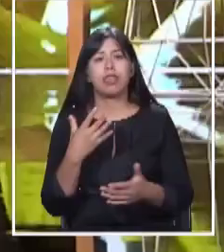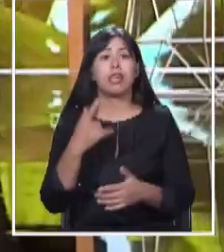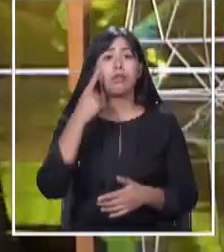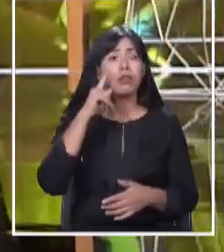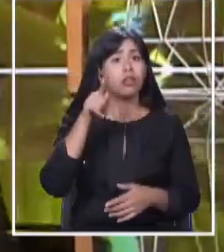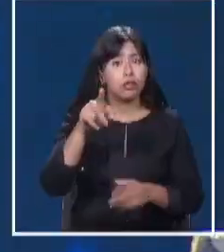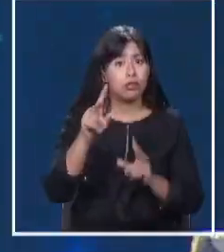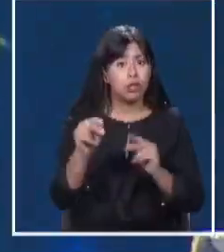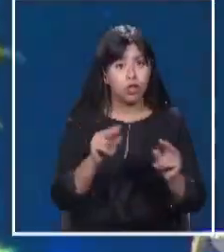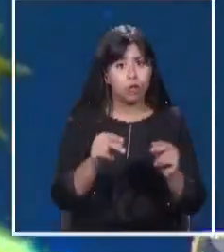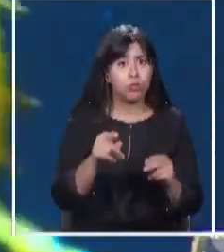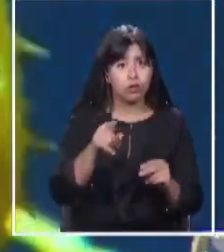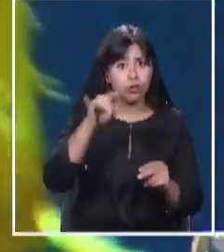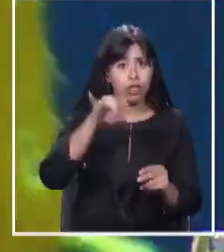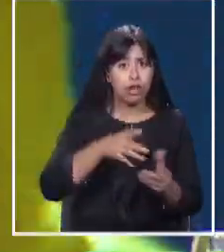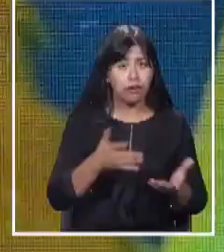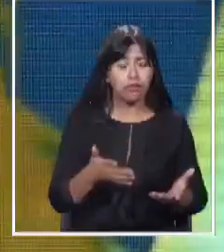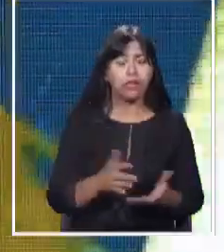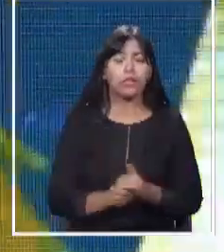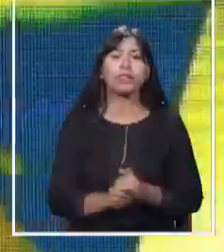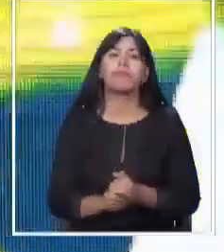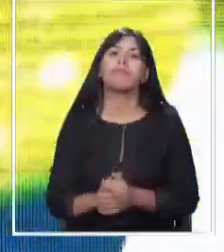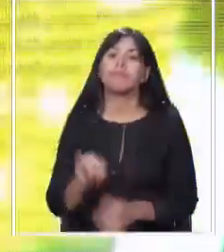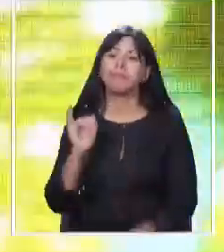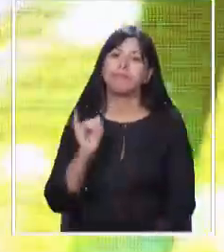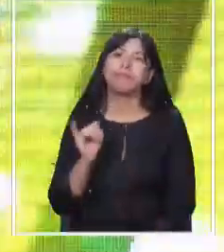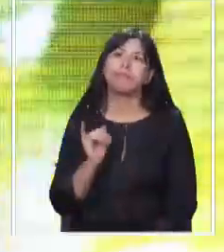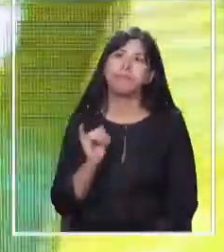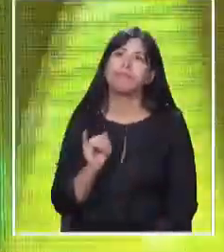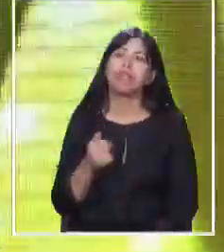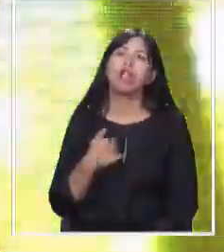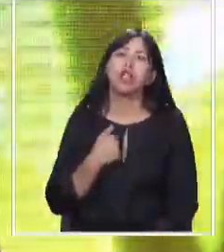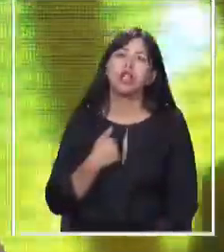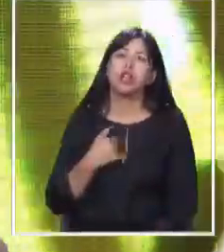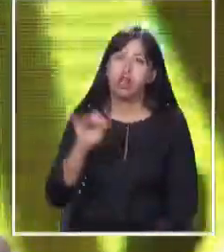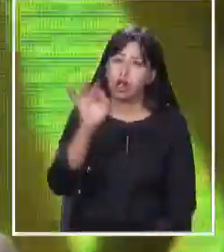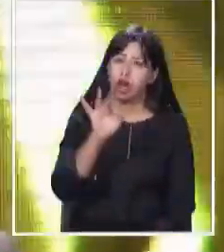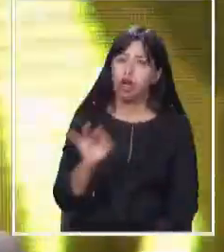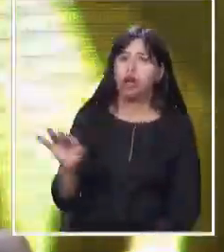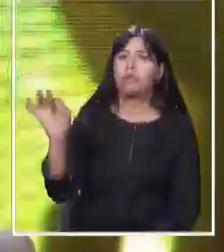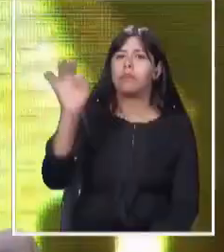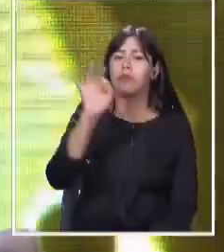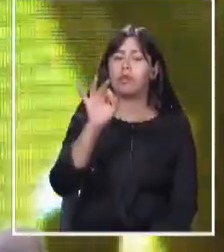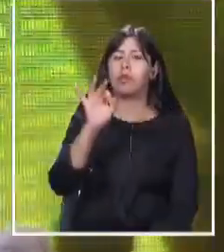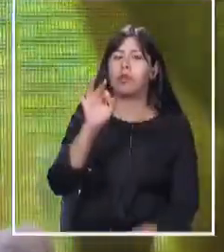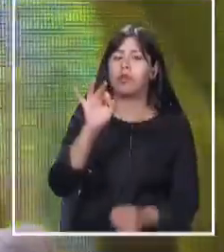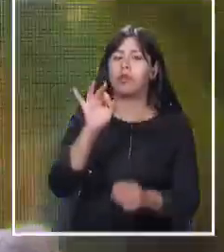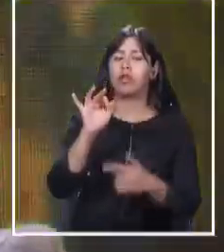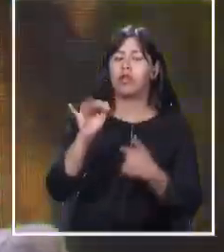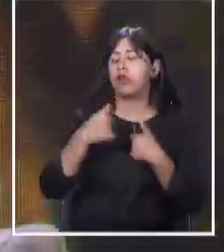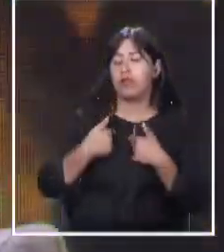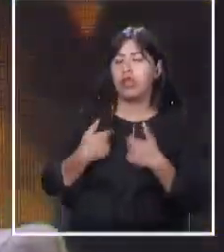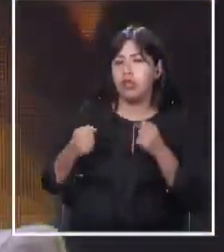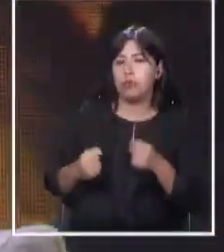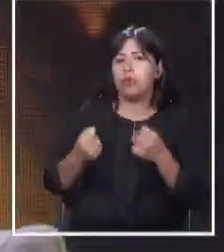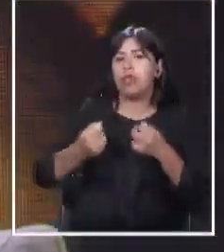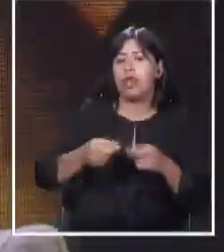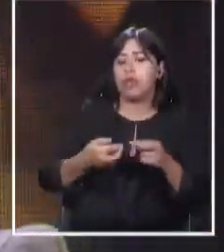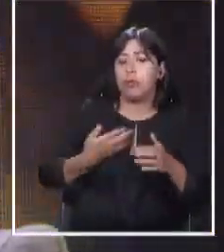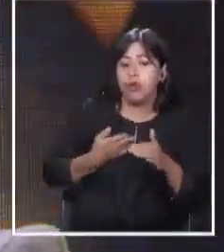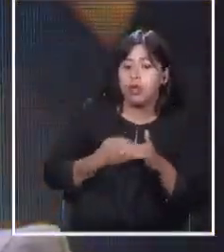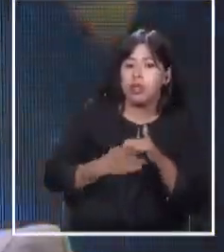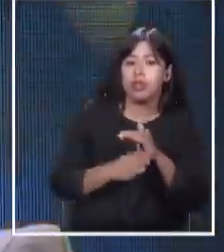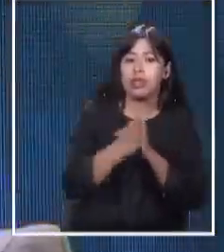conversaciones, ¿no? Hasta al tanto por lo menos. Claro, efectivamente. Yo tuve la oportunidad también de estar presente y trabajar, bueno, por los últimos 4